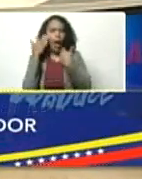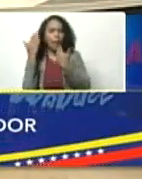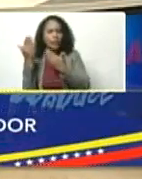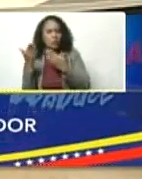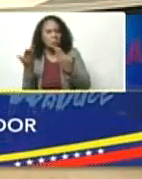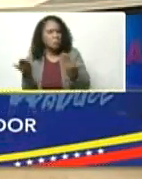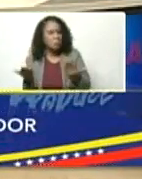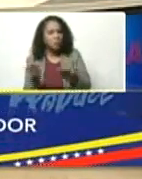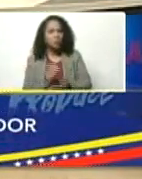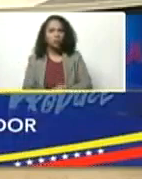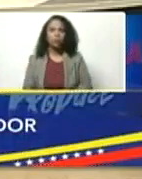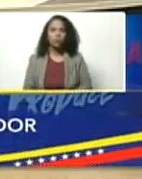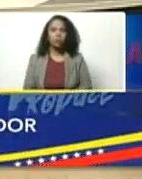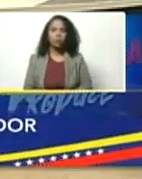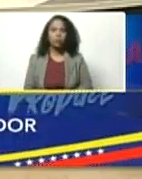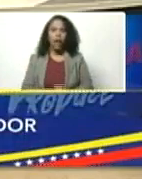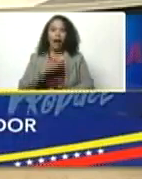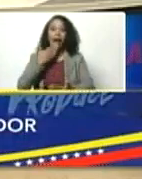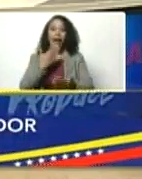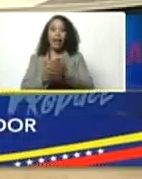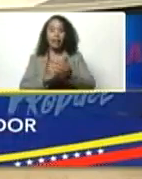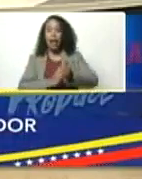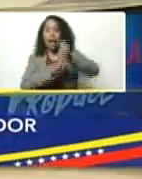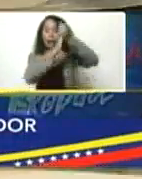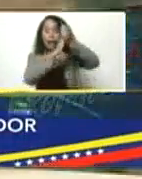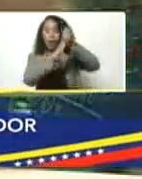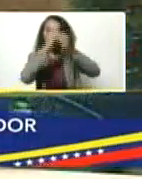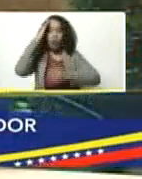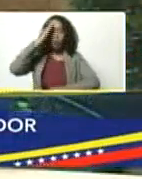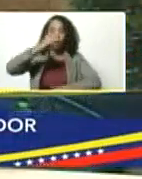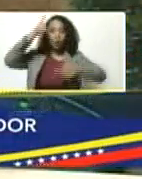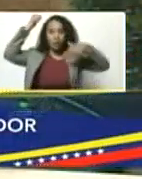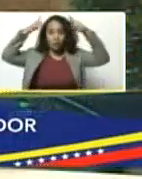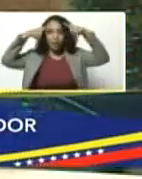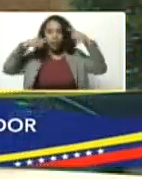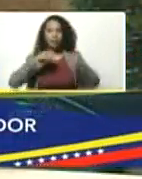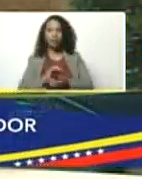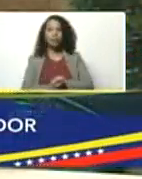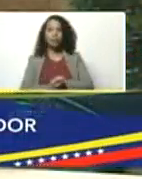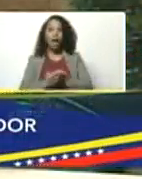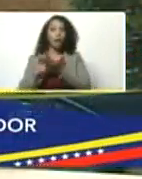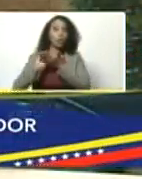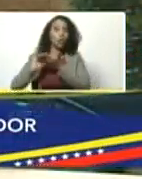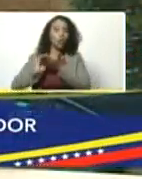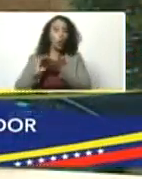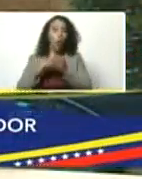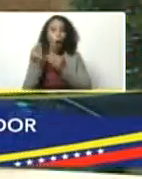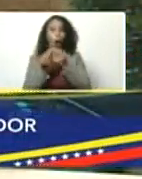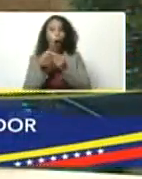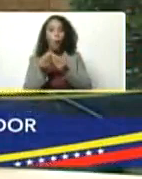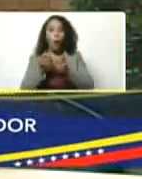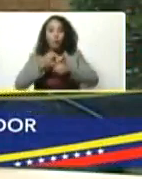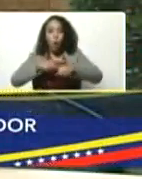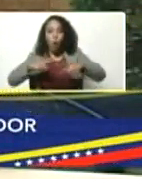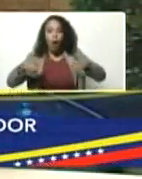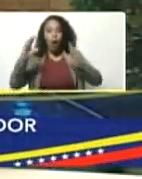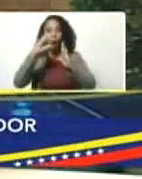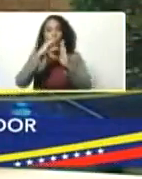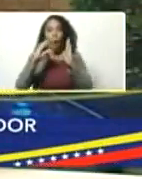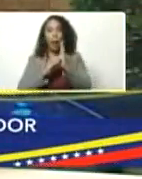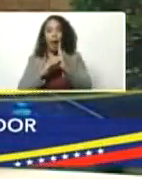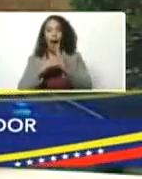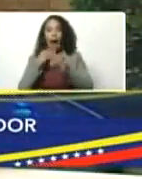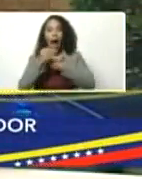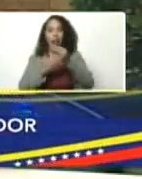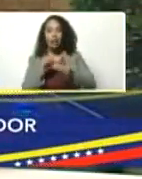petrolera? Gracias al liderazgo del comandante Hugo Chávez, al recuperar la OPEP, a hacer